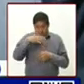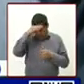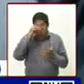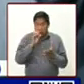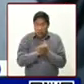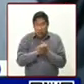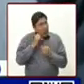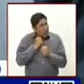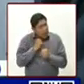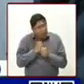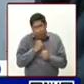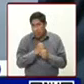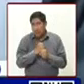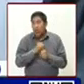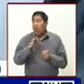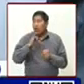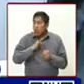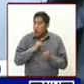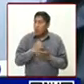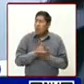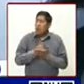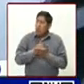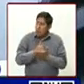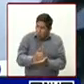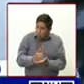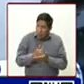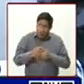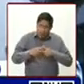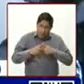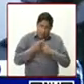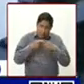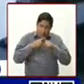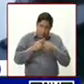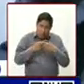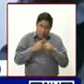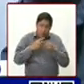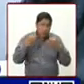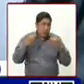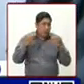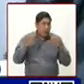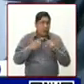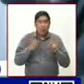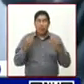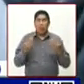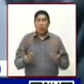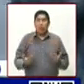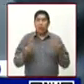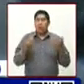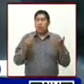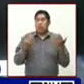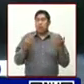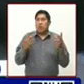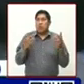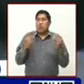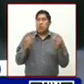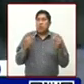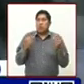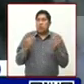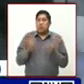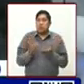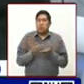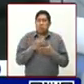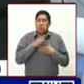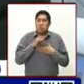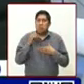Yo estuve ayudándole haciendo mantas, pero lastimosamente no tampoco no cubre mucho.